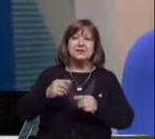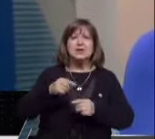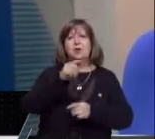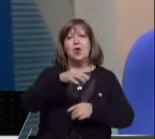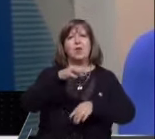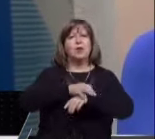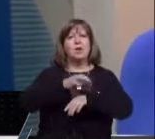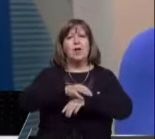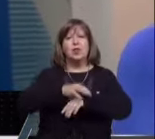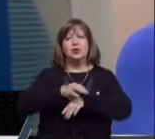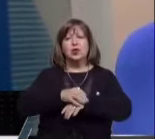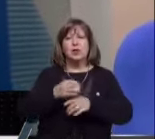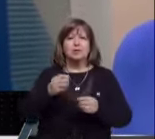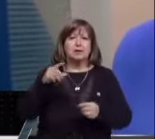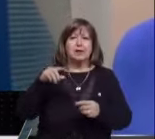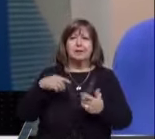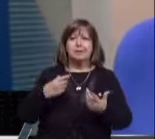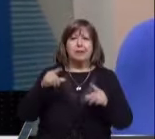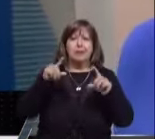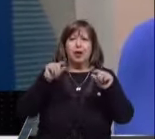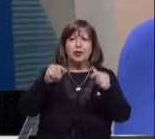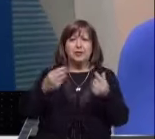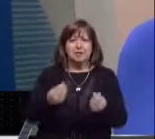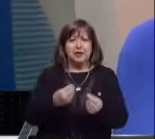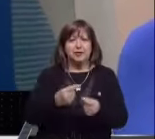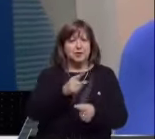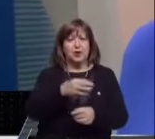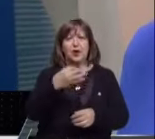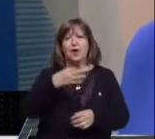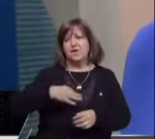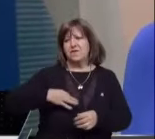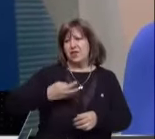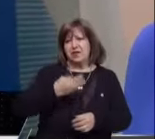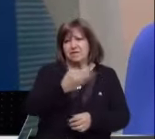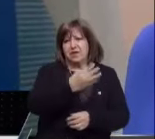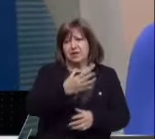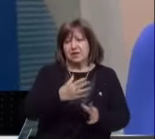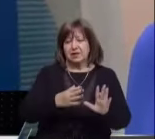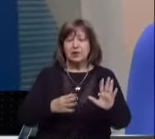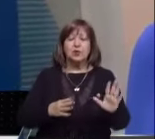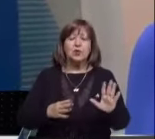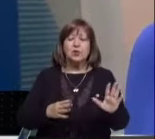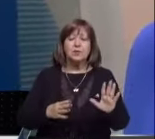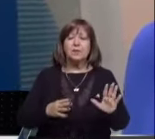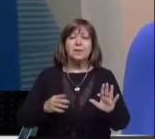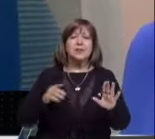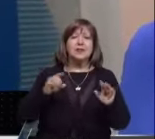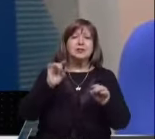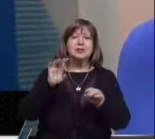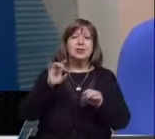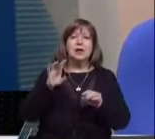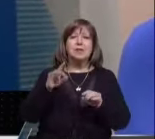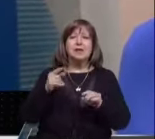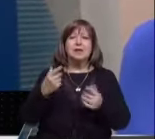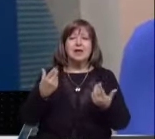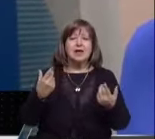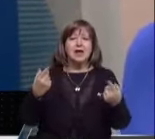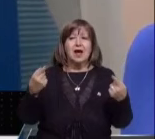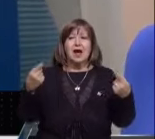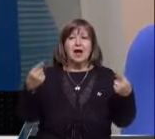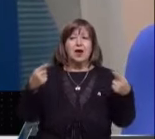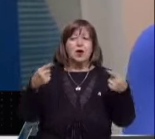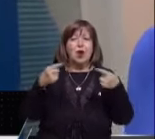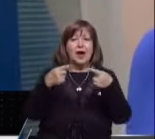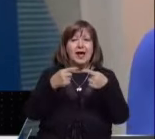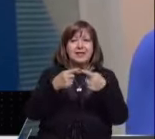en el tema de la curva de aprendizaje. Tomo nuestra discusión ahora, no pasa por ahí, pasa por simplemente tener coherencia.